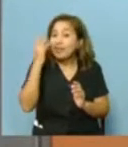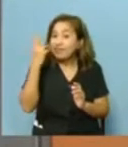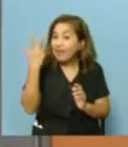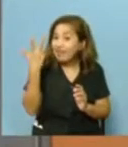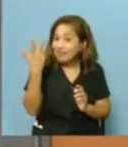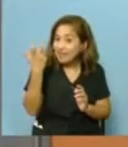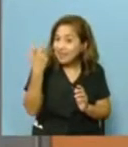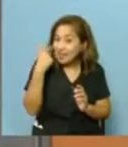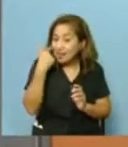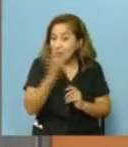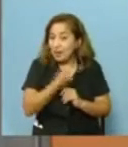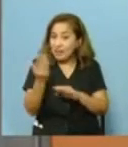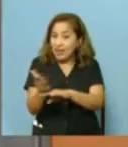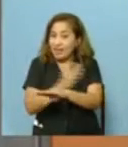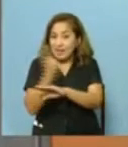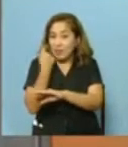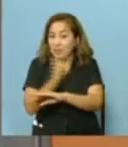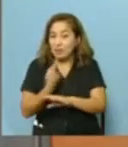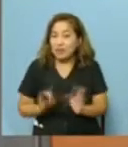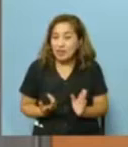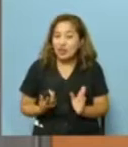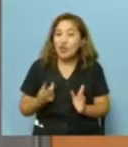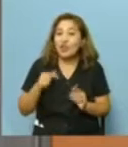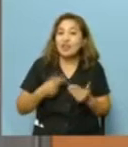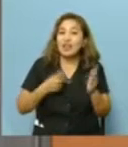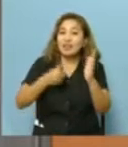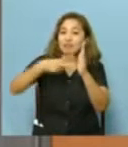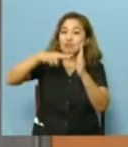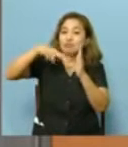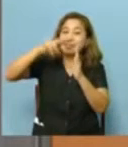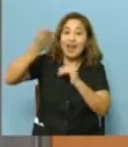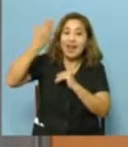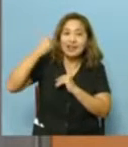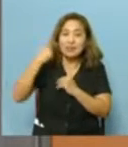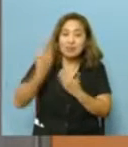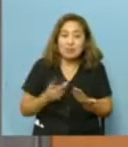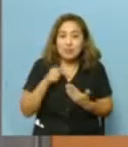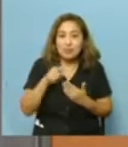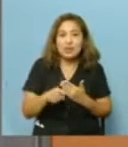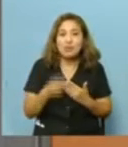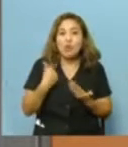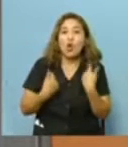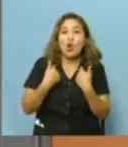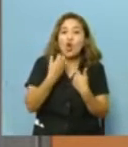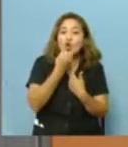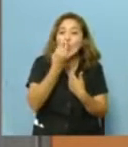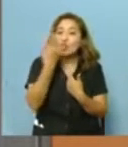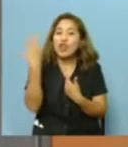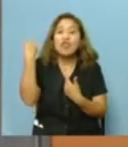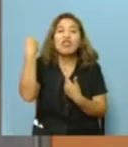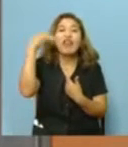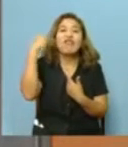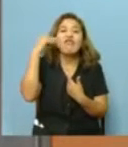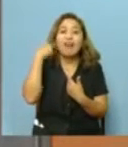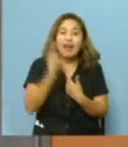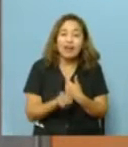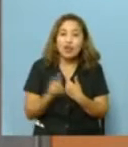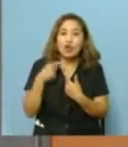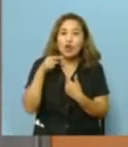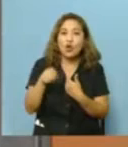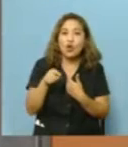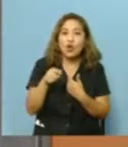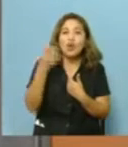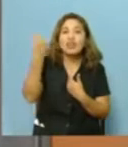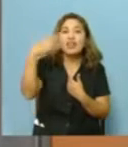recién estaba viendo y desde ya que la inflación ayer mismo el relevamiento que hace el banco central la estipula por lo